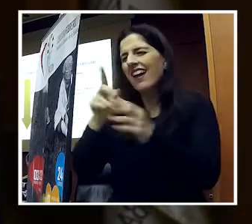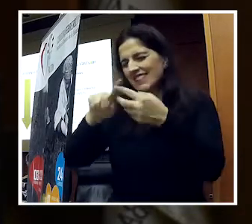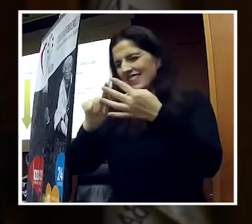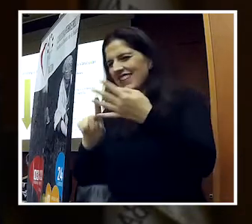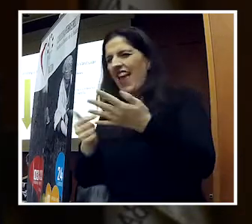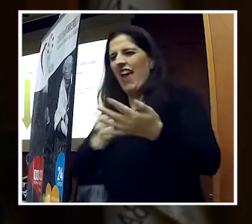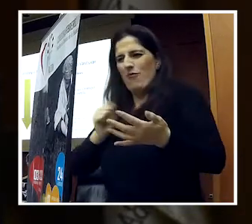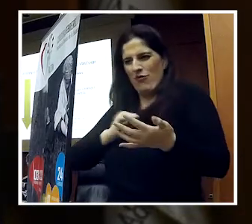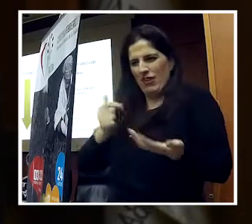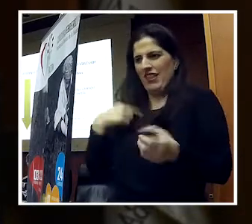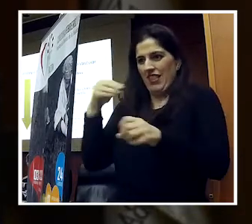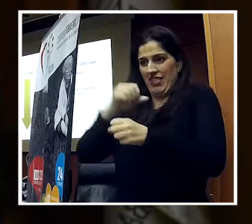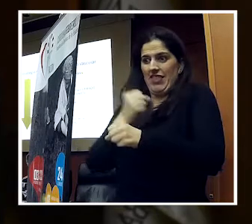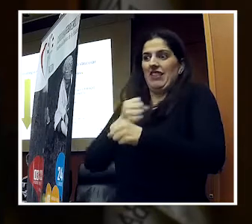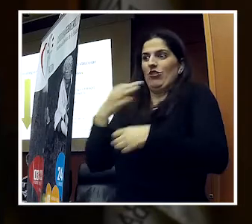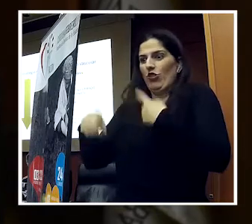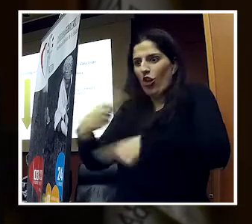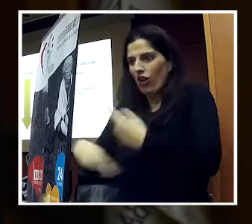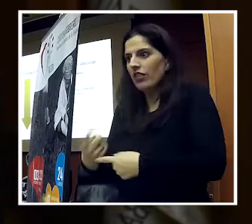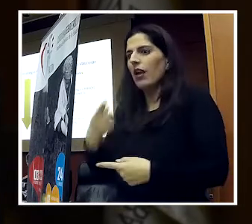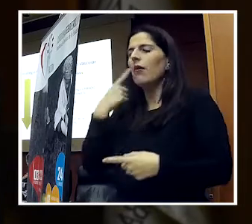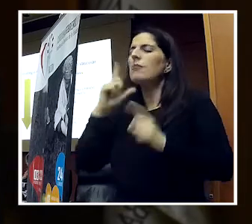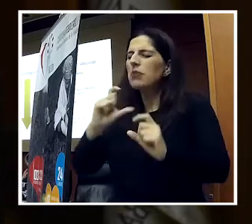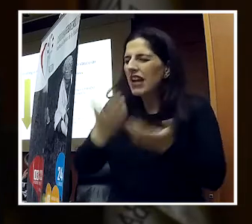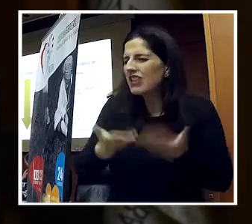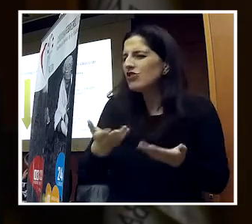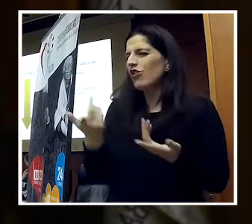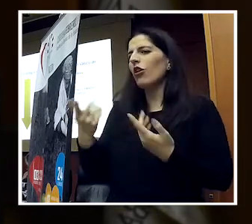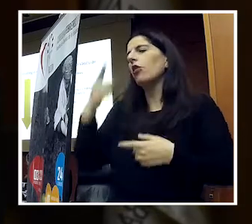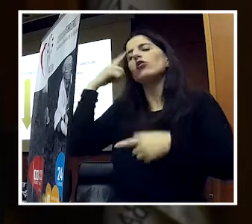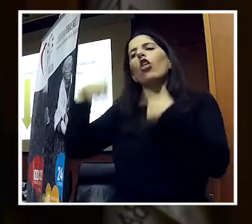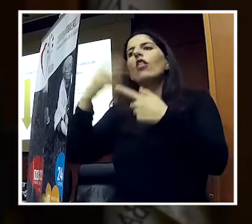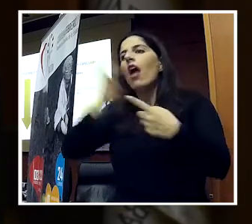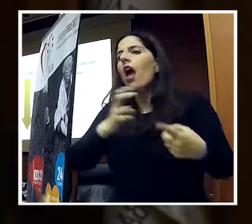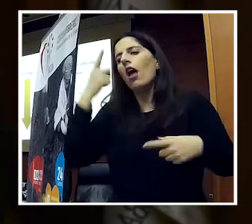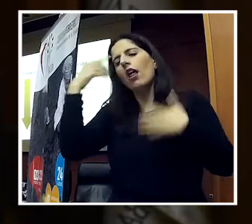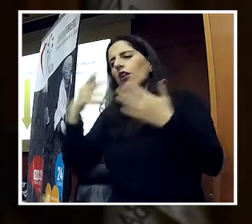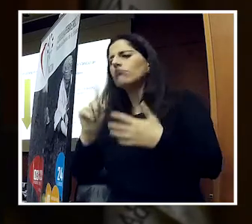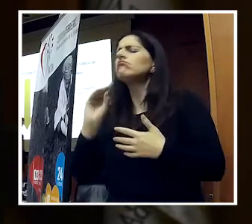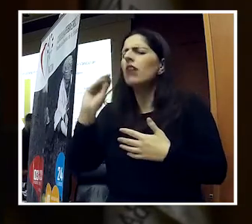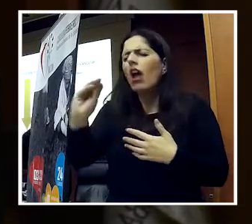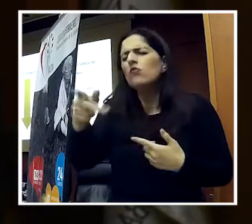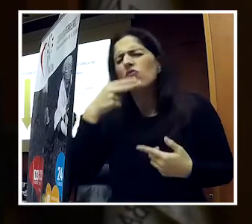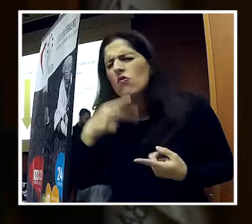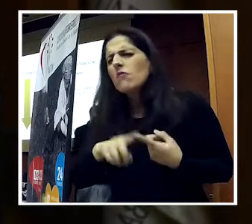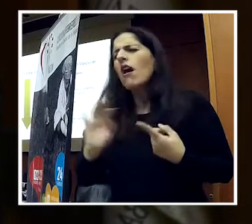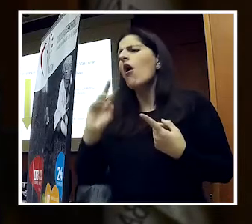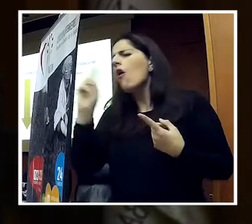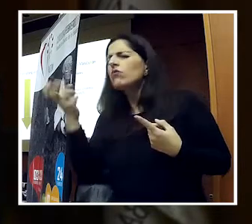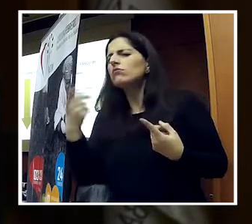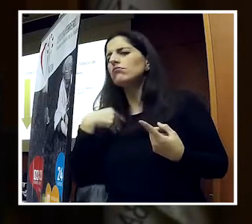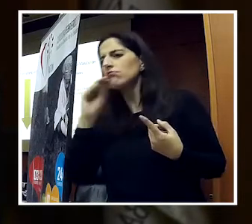de medidas, una serie de registros, como sería ver el peso, la pregunta sobre si fuman o no fuman, la existencia de otros